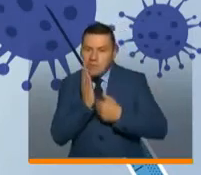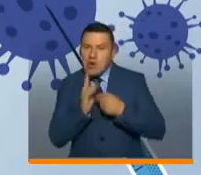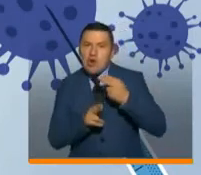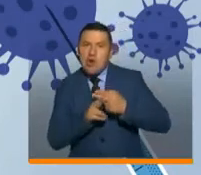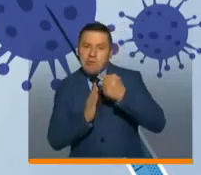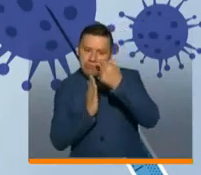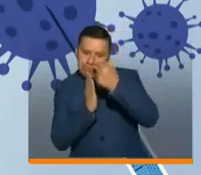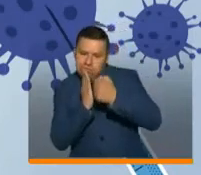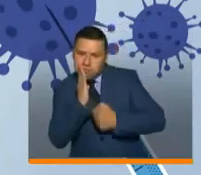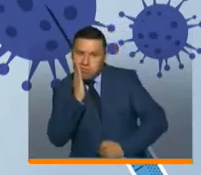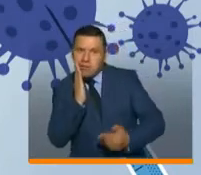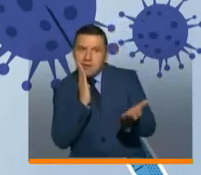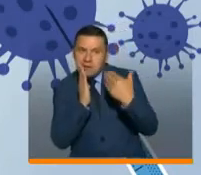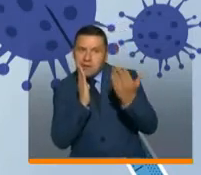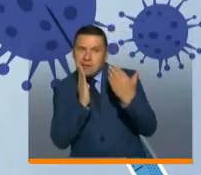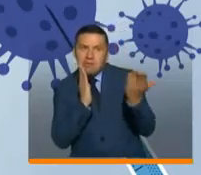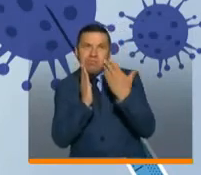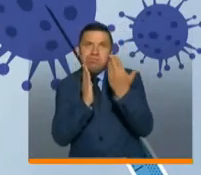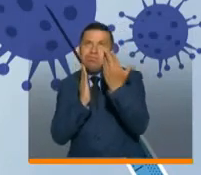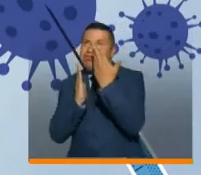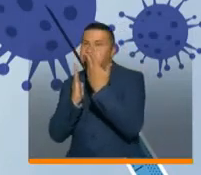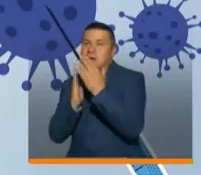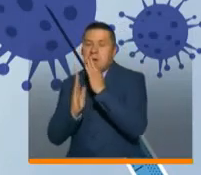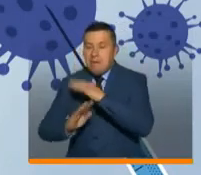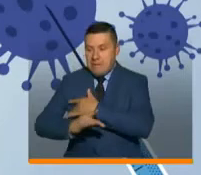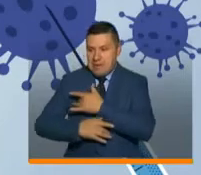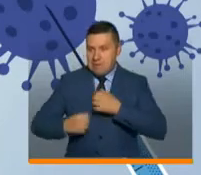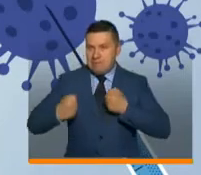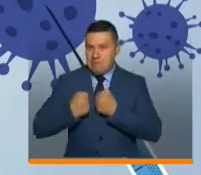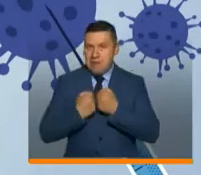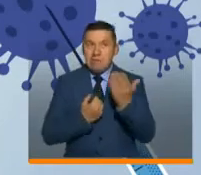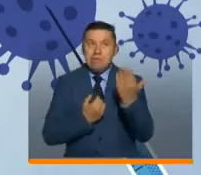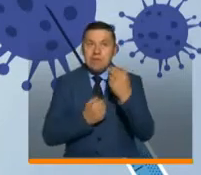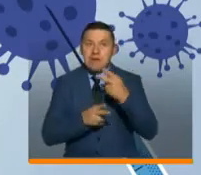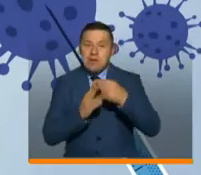es fundamental para el trabajo que haremos con MinSalud y con las entidades